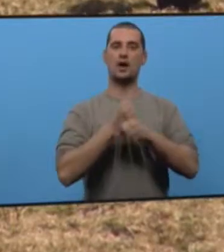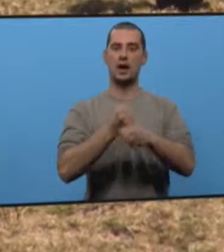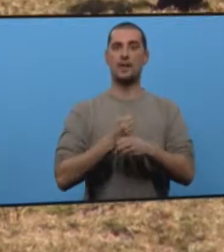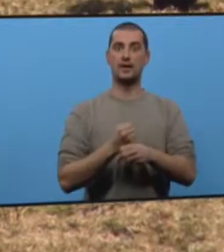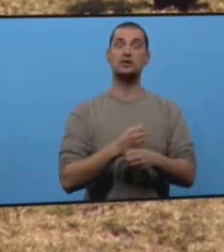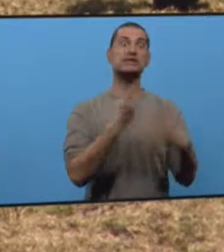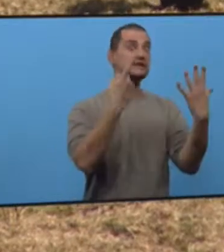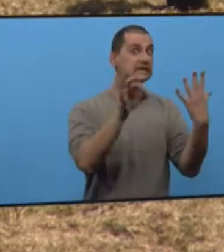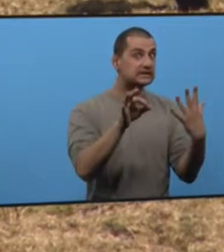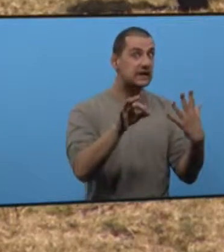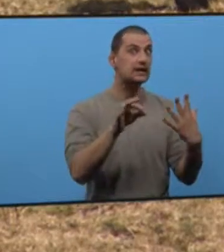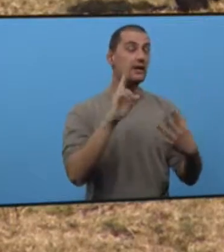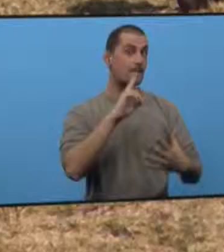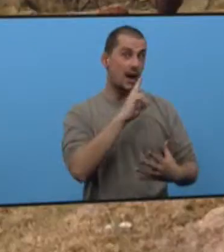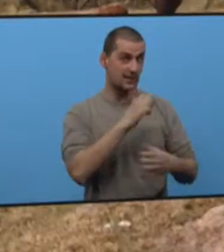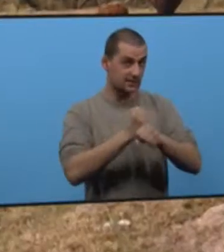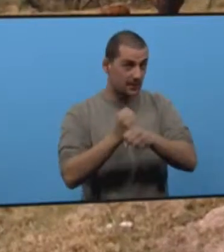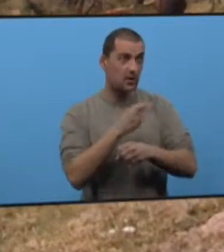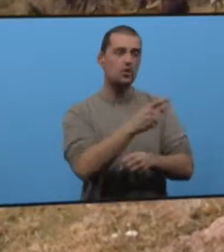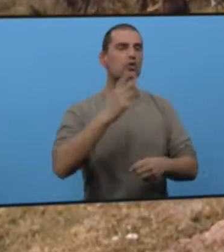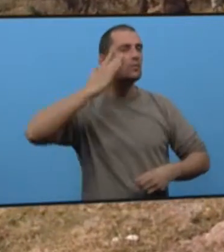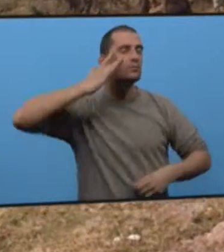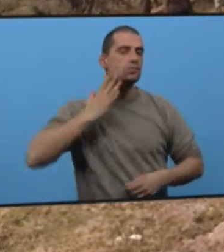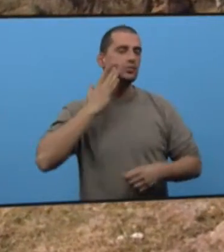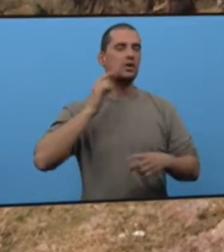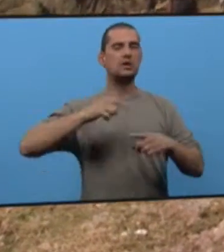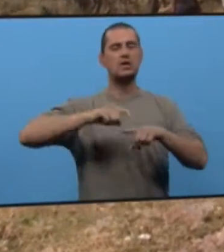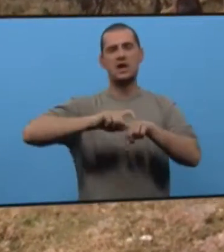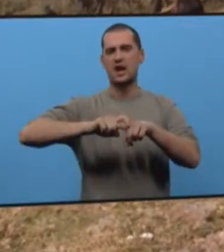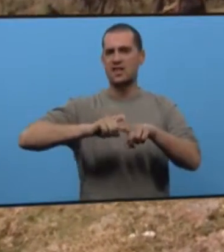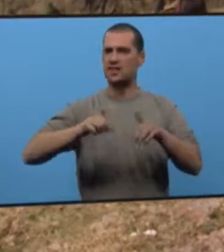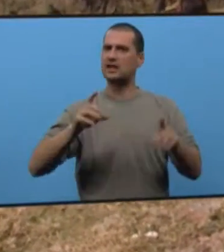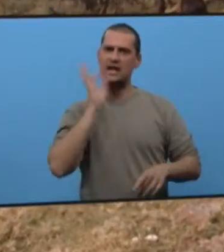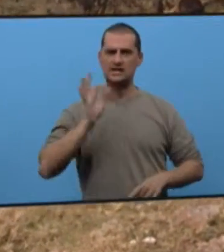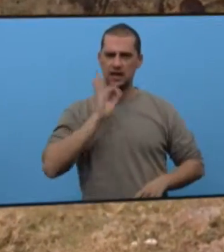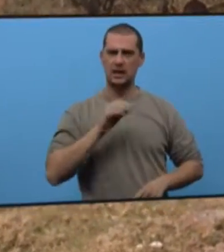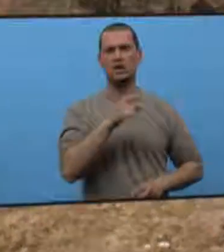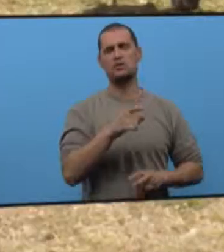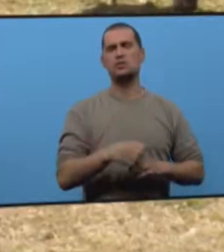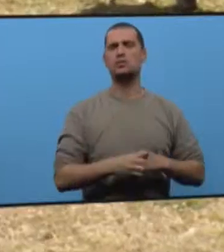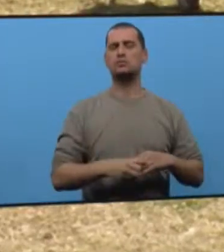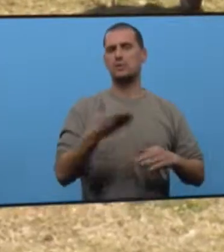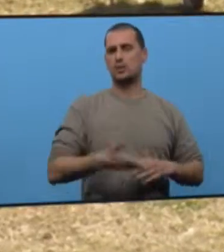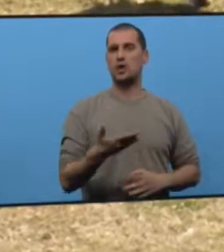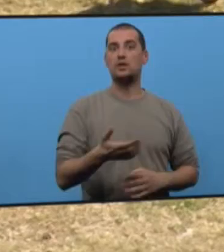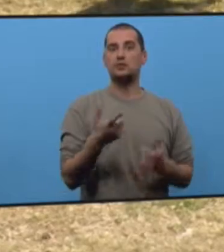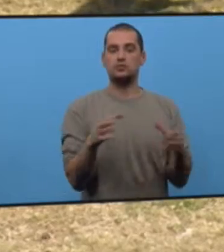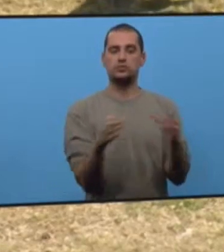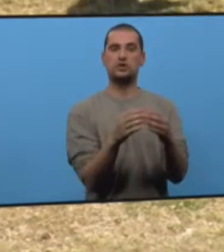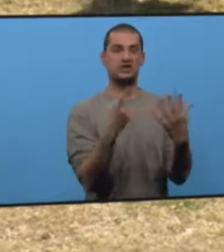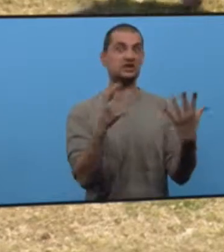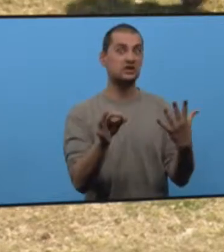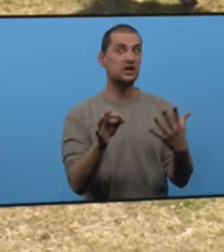madres son de pura raza galega. E eso tamén quere dicir algo, é dicir, unha comunidade con 60